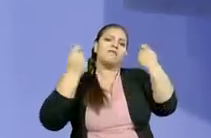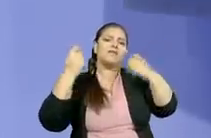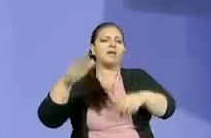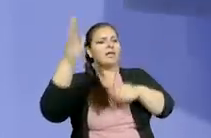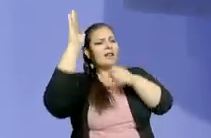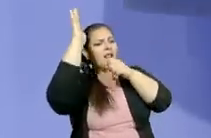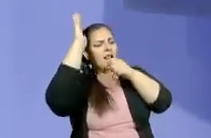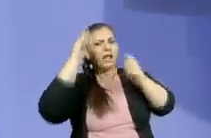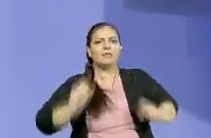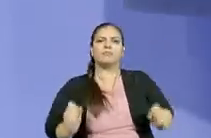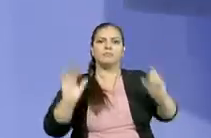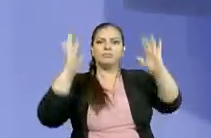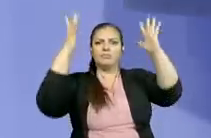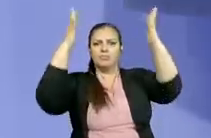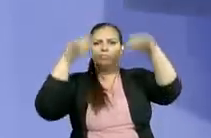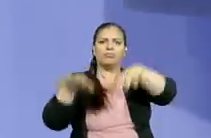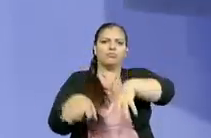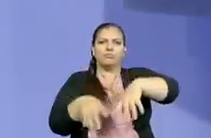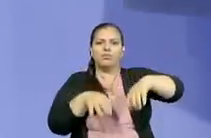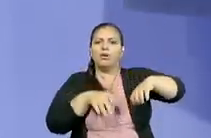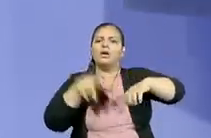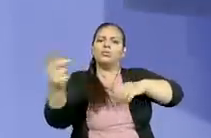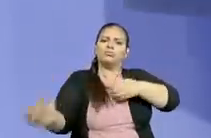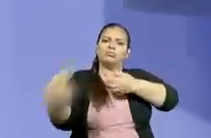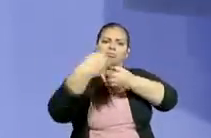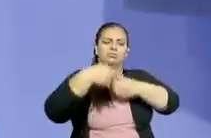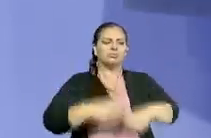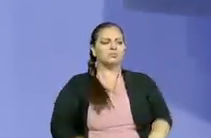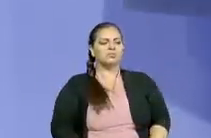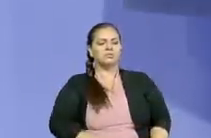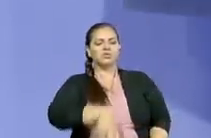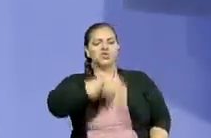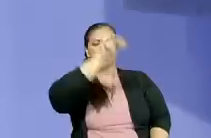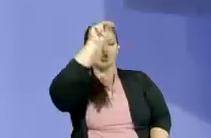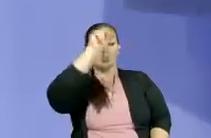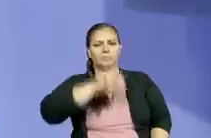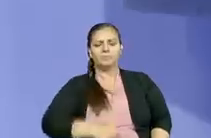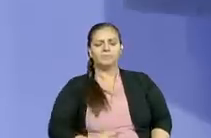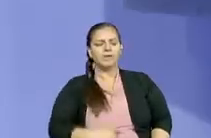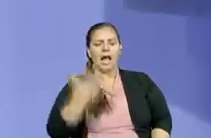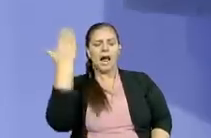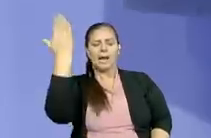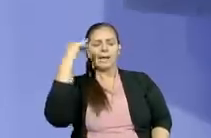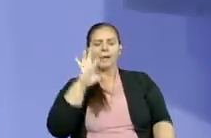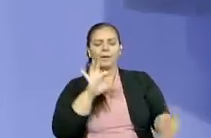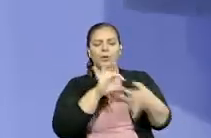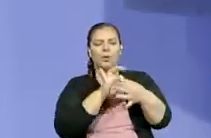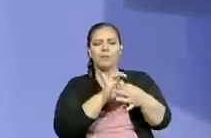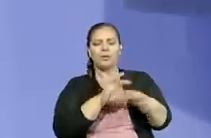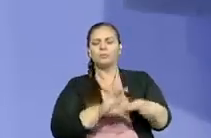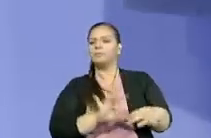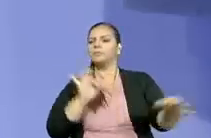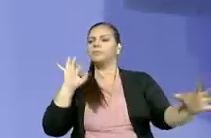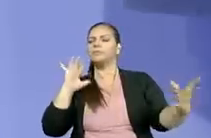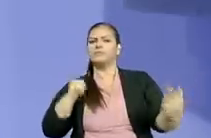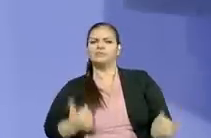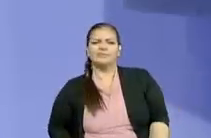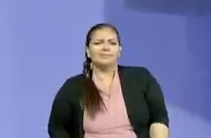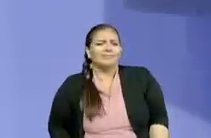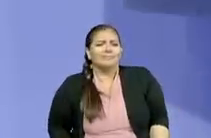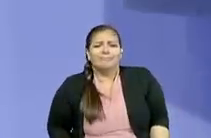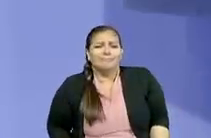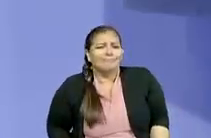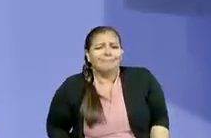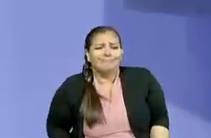iniciativas propias de una ciudad. Lo normal es hablar el presidente de la República con el alcalde de una ciudad